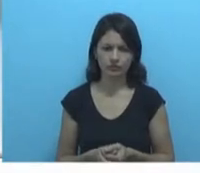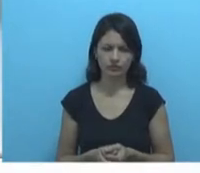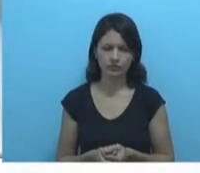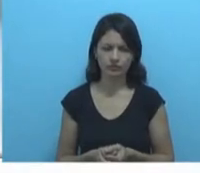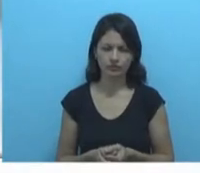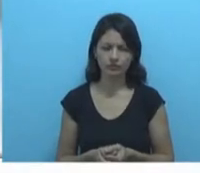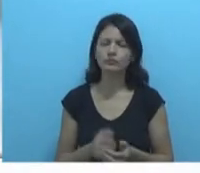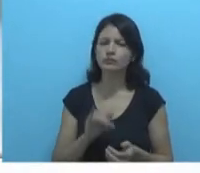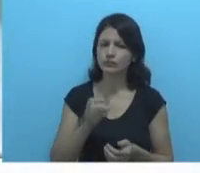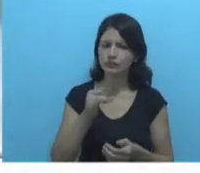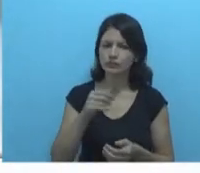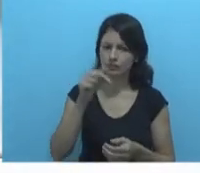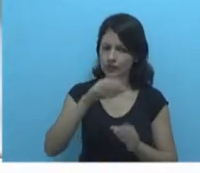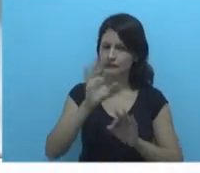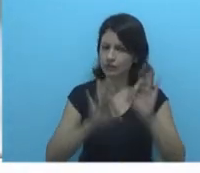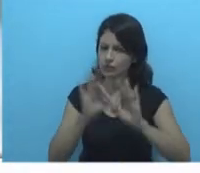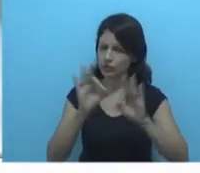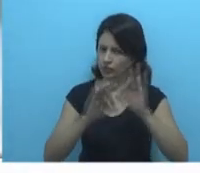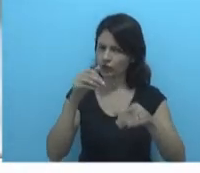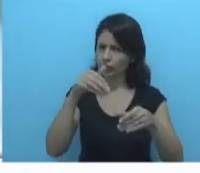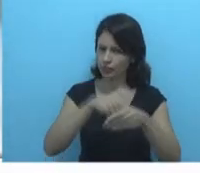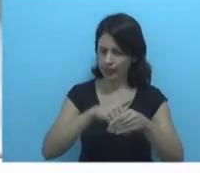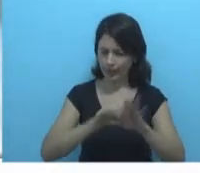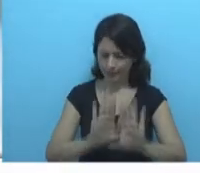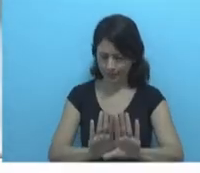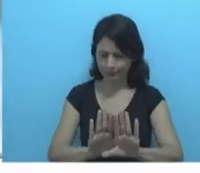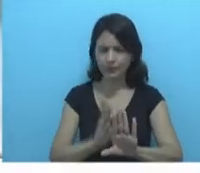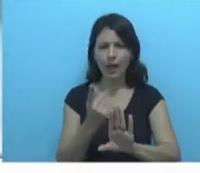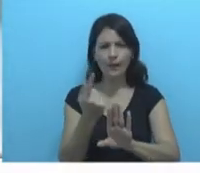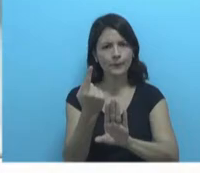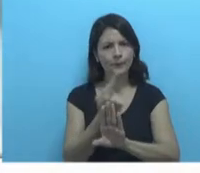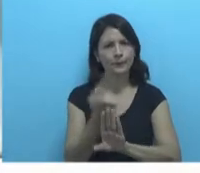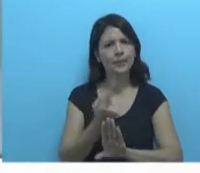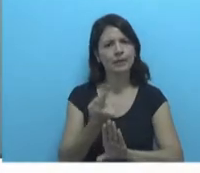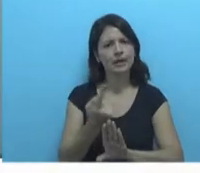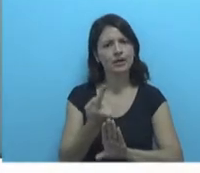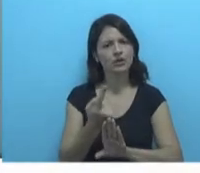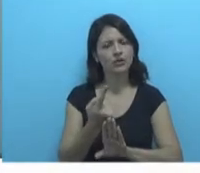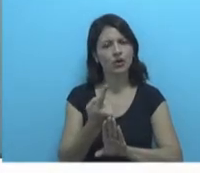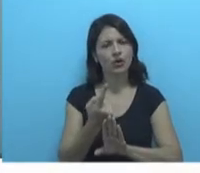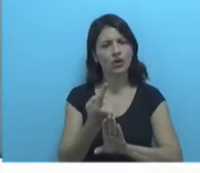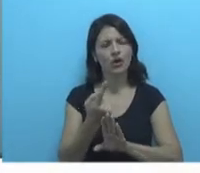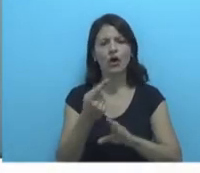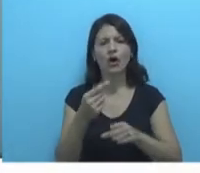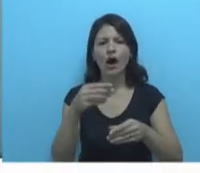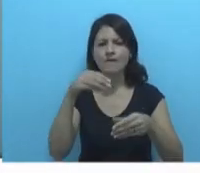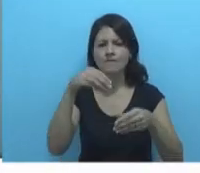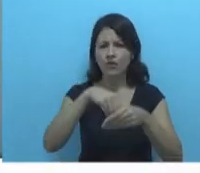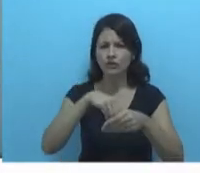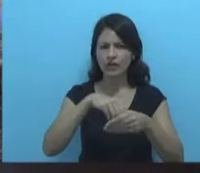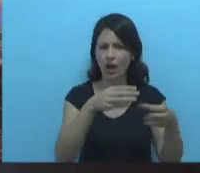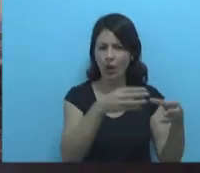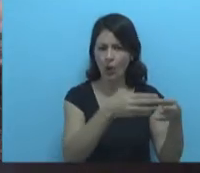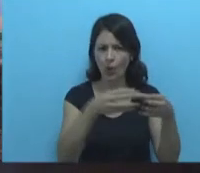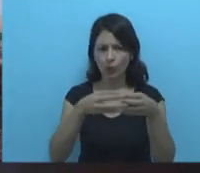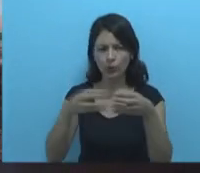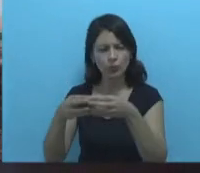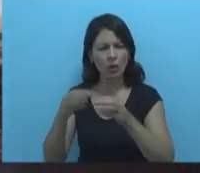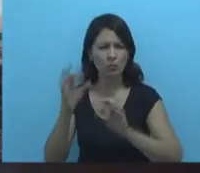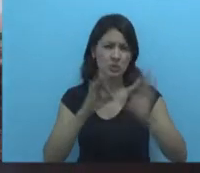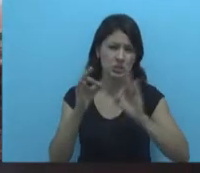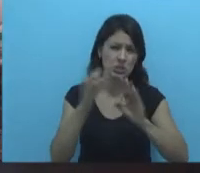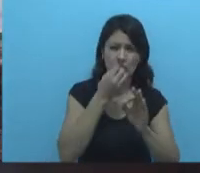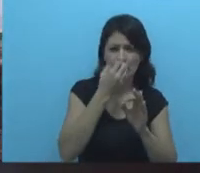Sí, efectivamente están. A ver, primero vamos a votar en bloque los proyectos leídos que son declaraciones